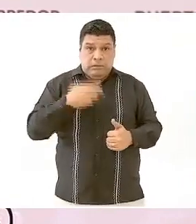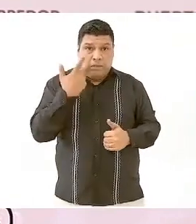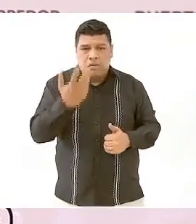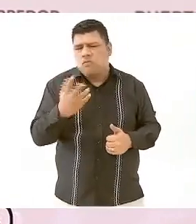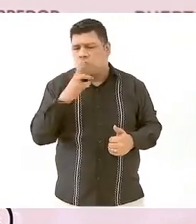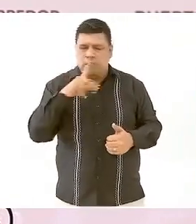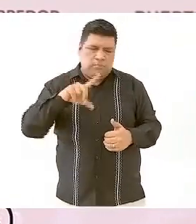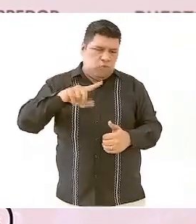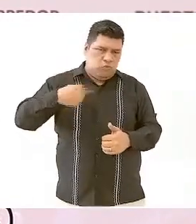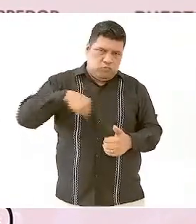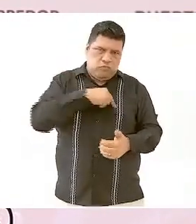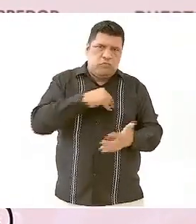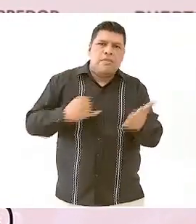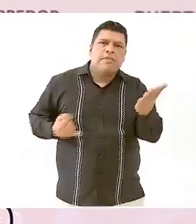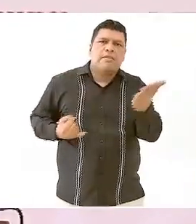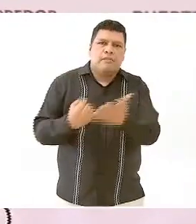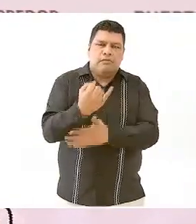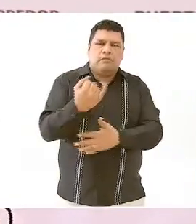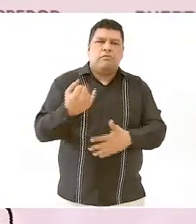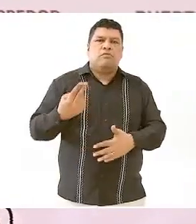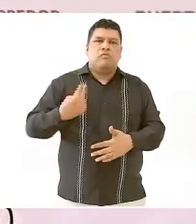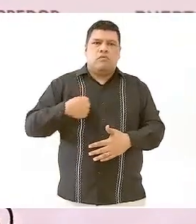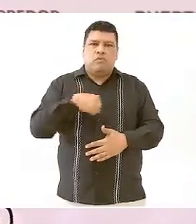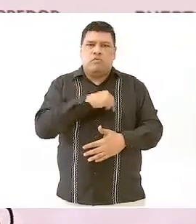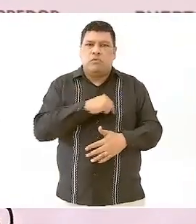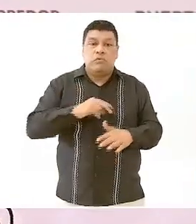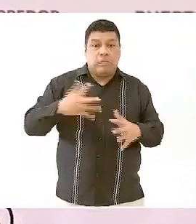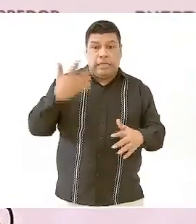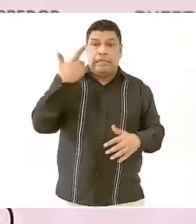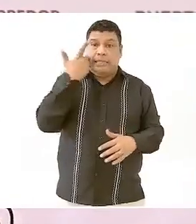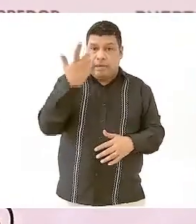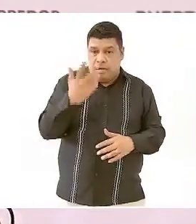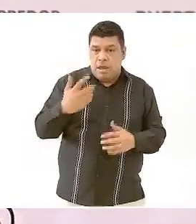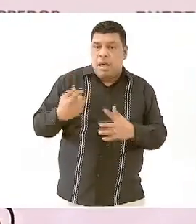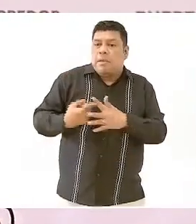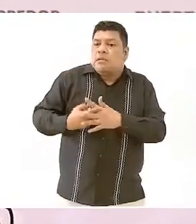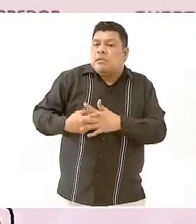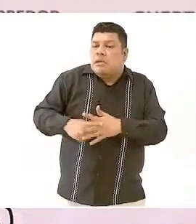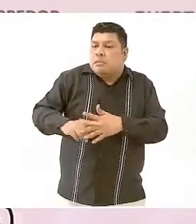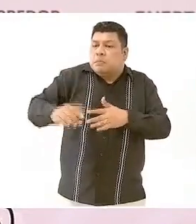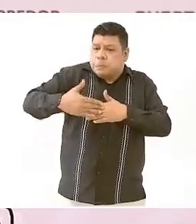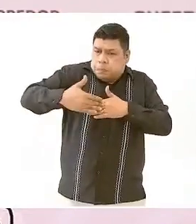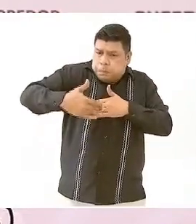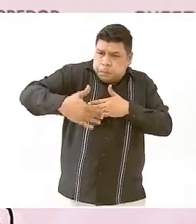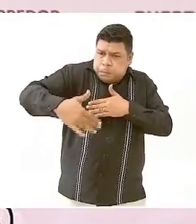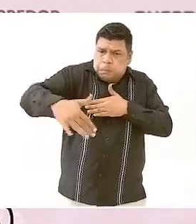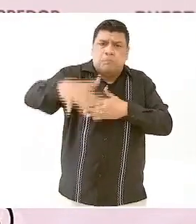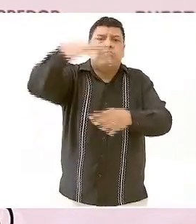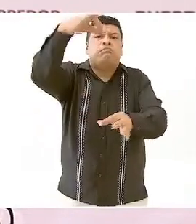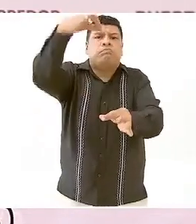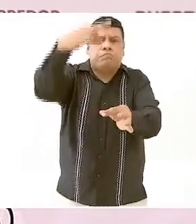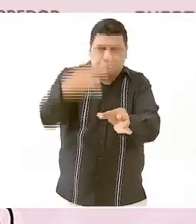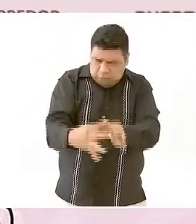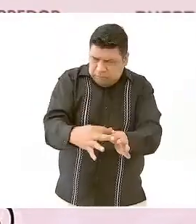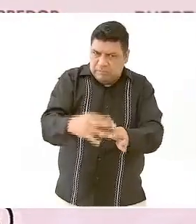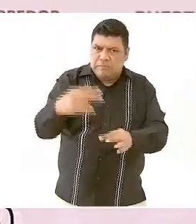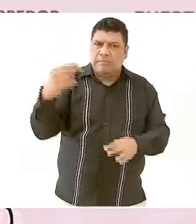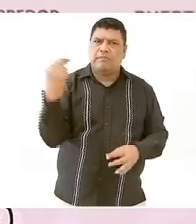hemos decidido no iniciar nada que no se vaya a terminar antes del